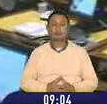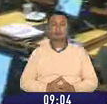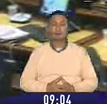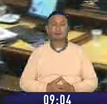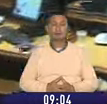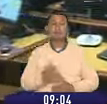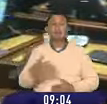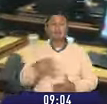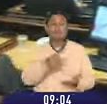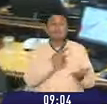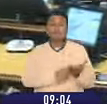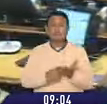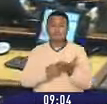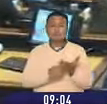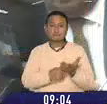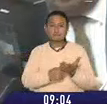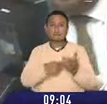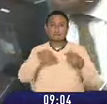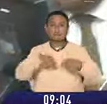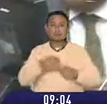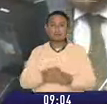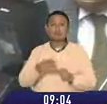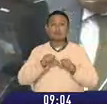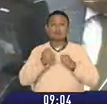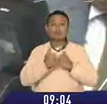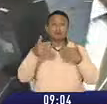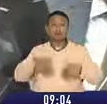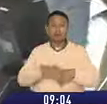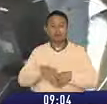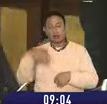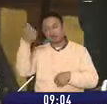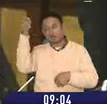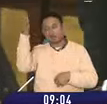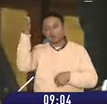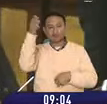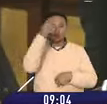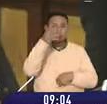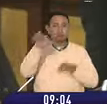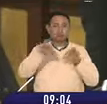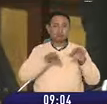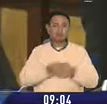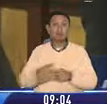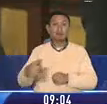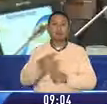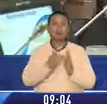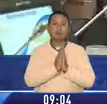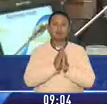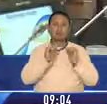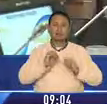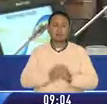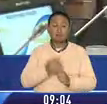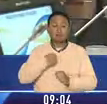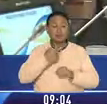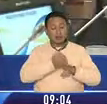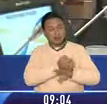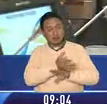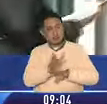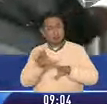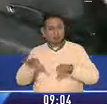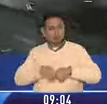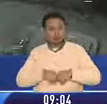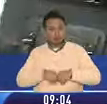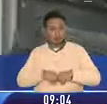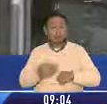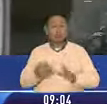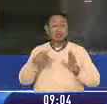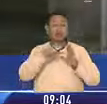El debate se desarrolló en medio de varias intervenciones de los asambleístas presentes, quienes en su mayoría solicitaban se acojan varias observaciones y que la